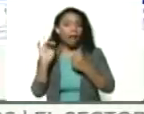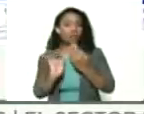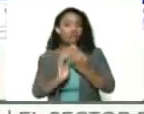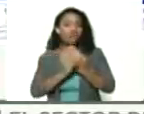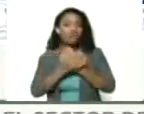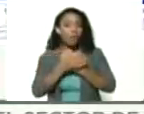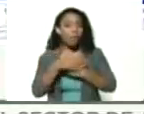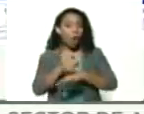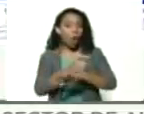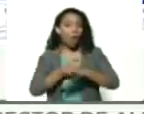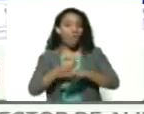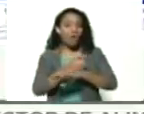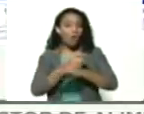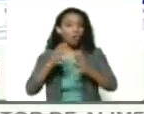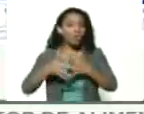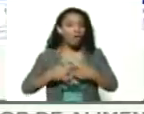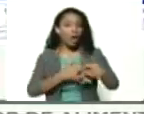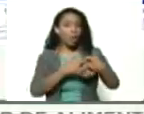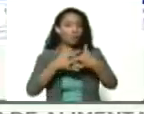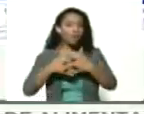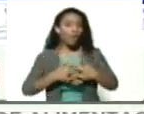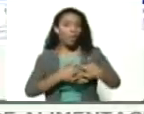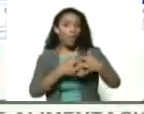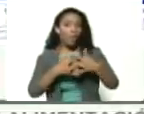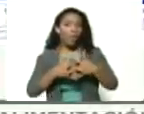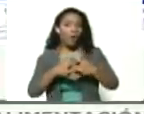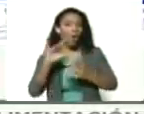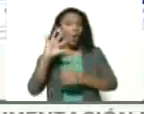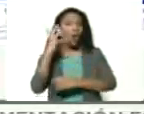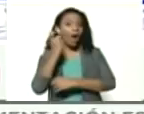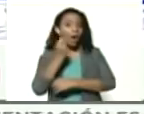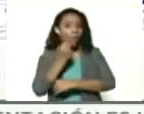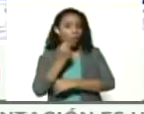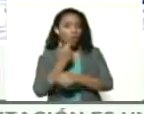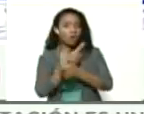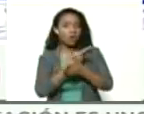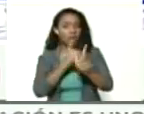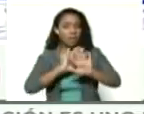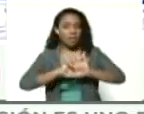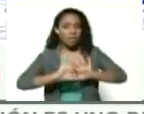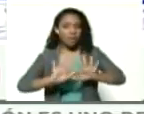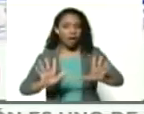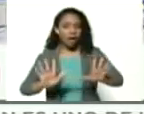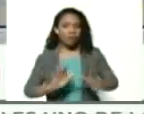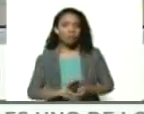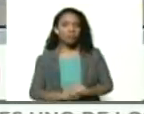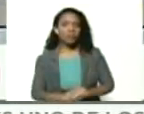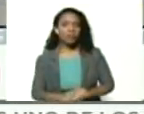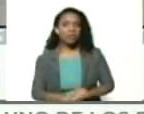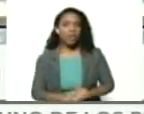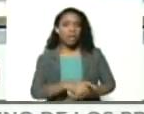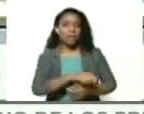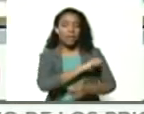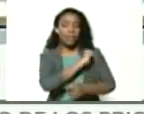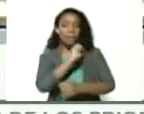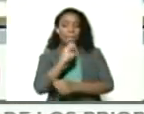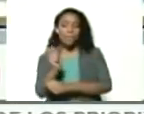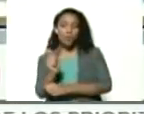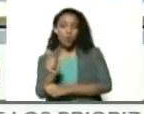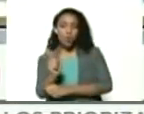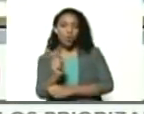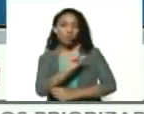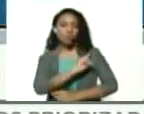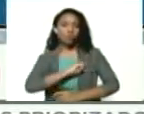secuestrados por el gobierno de Estados Unidos. Y logramos liberarlos. Se depositaron en francos